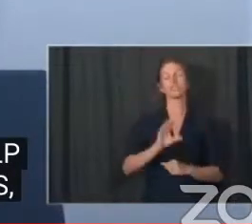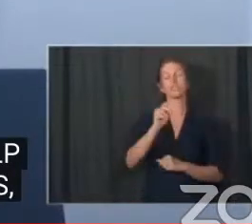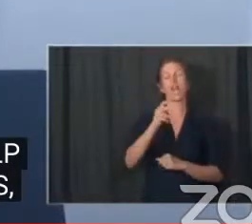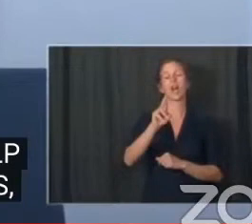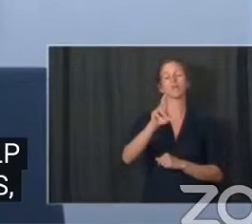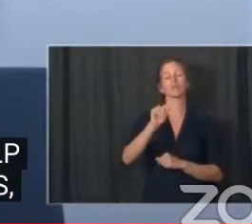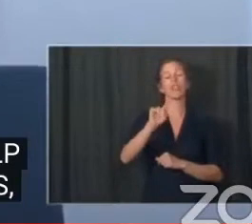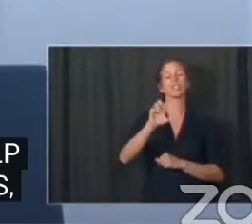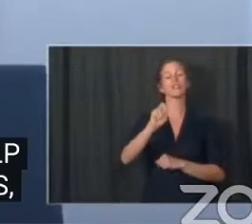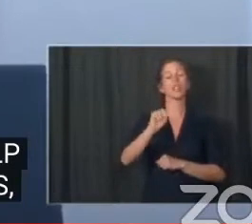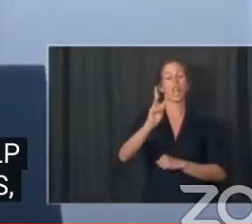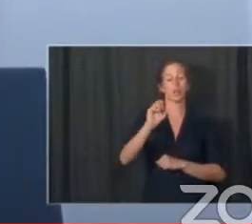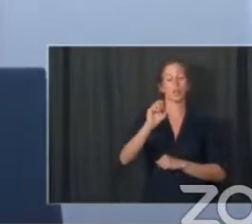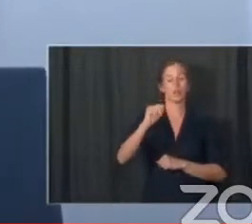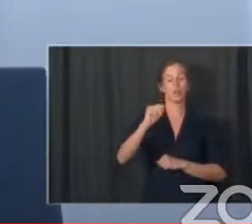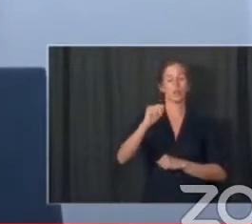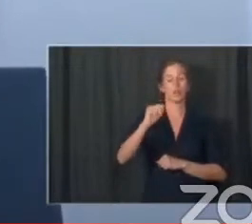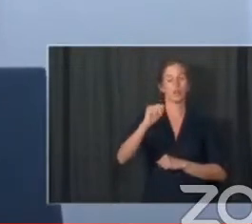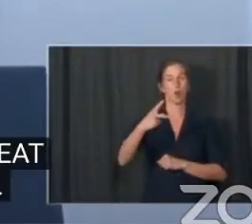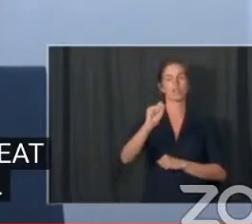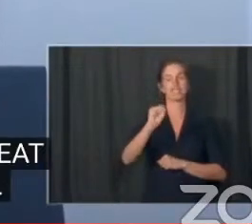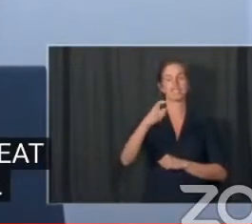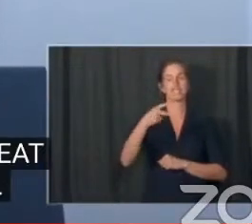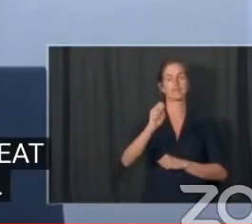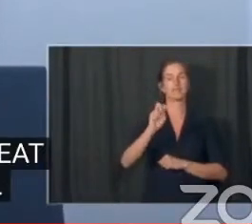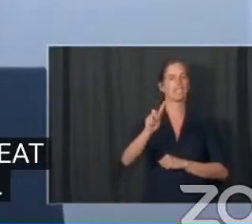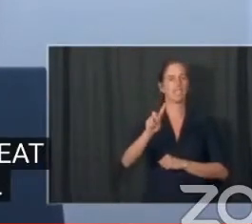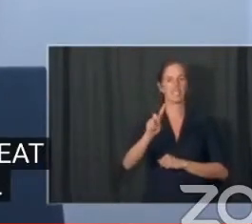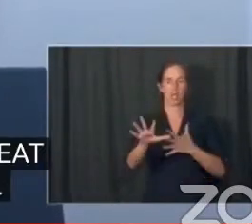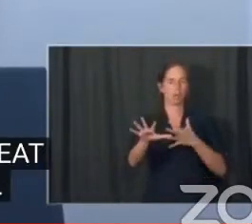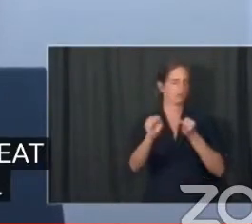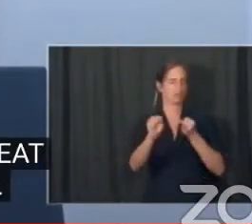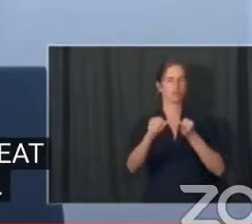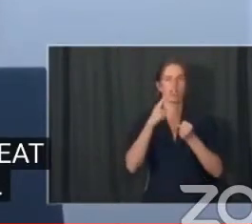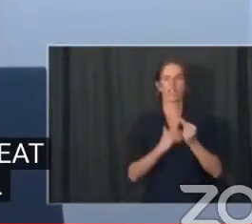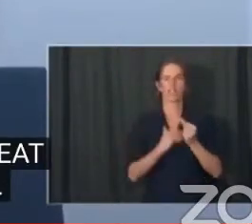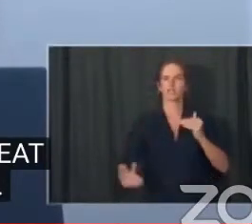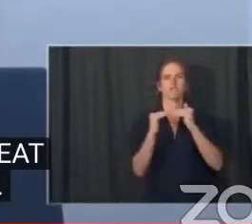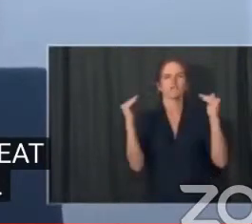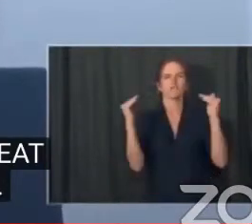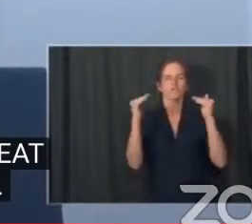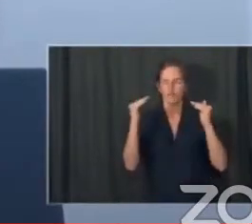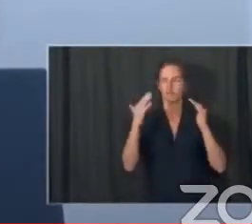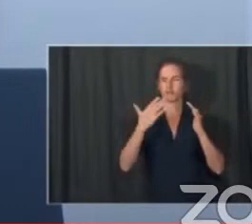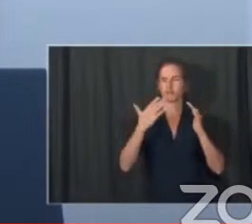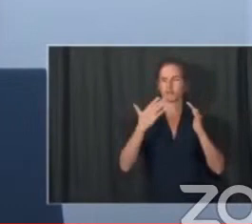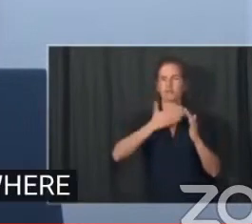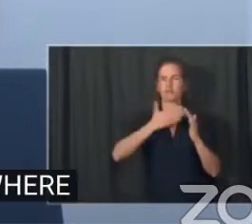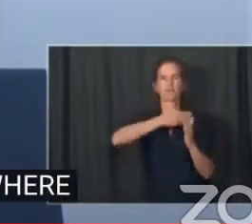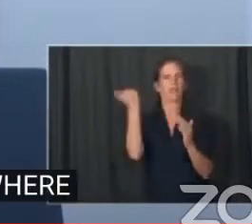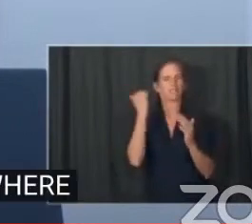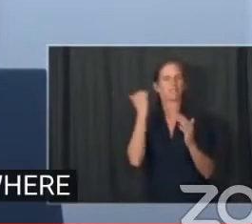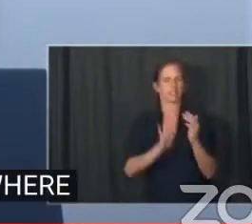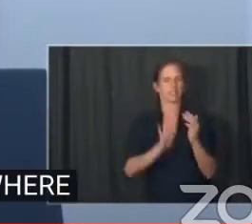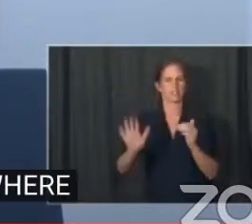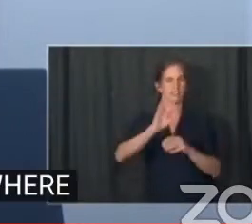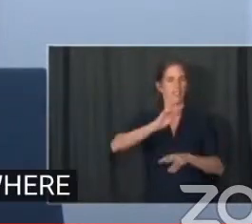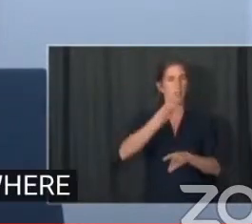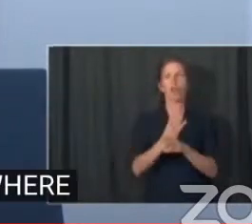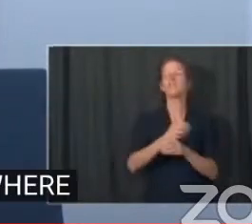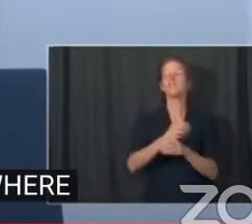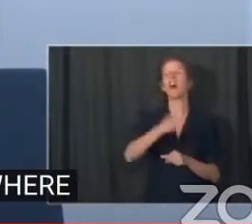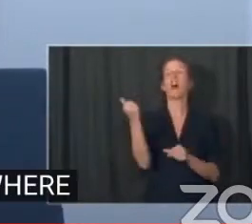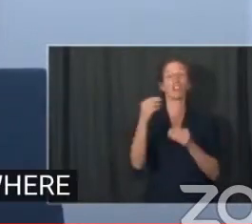operación Warp unequaled Speed ha and sido una tremenda unrivaled ayuda. anywhere in the world, and leaders of other countries have called Es me to admirar toda la gente que ha congratulate trabajado acá.